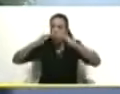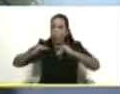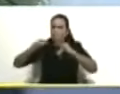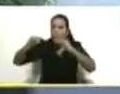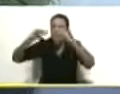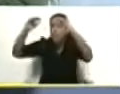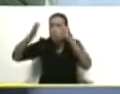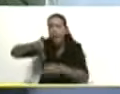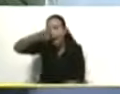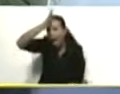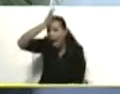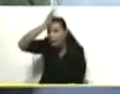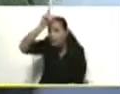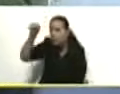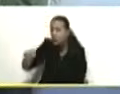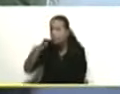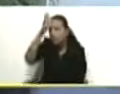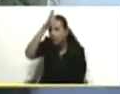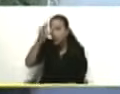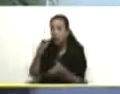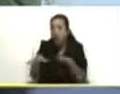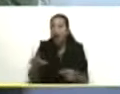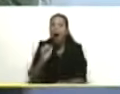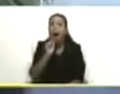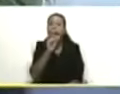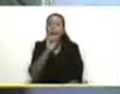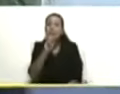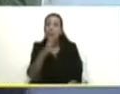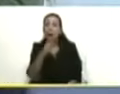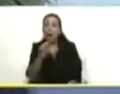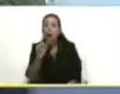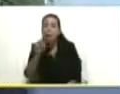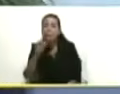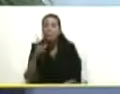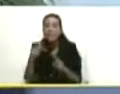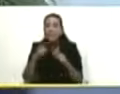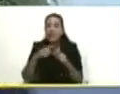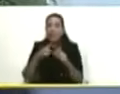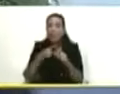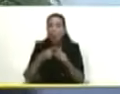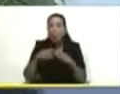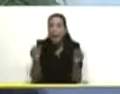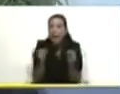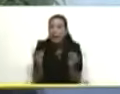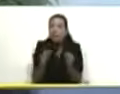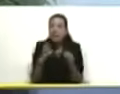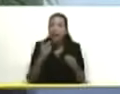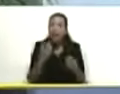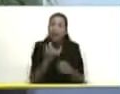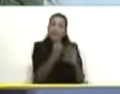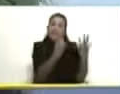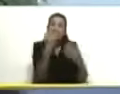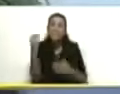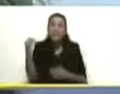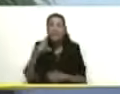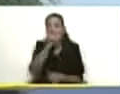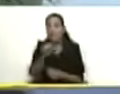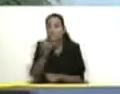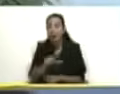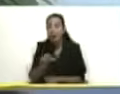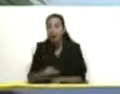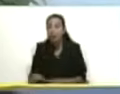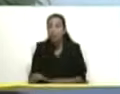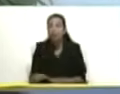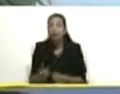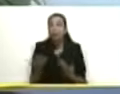muestra de la Highline. Ella tiene una vida útil de 100 semanas. 100 semanas. Y